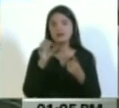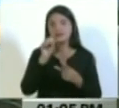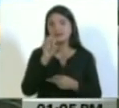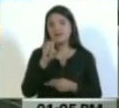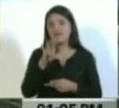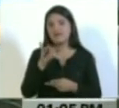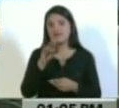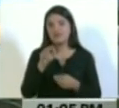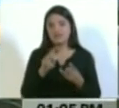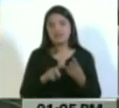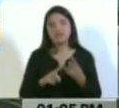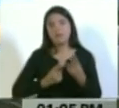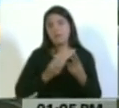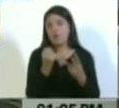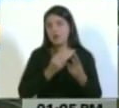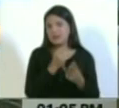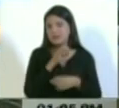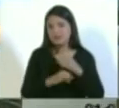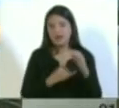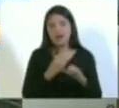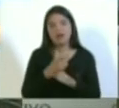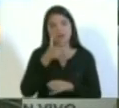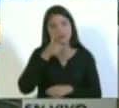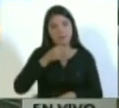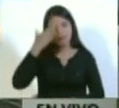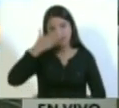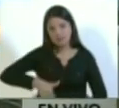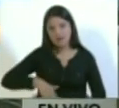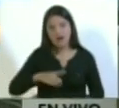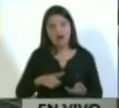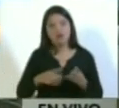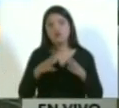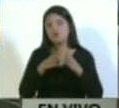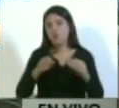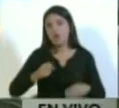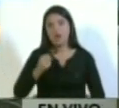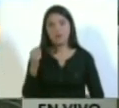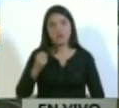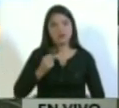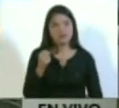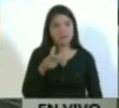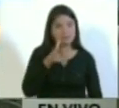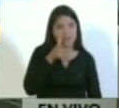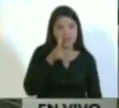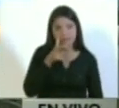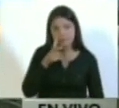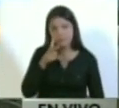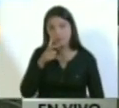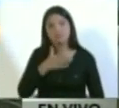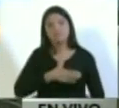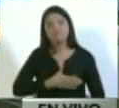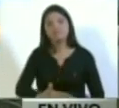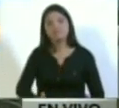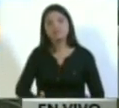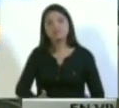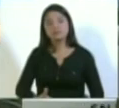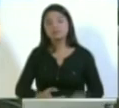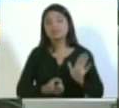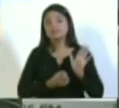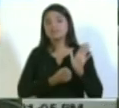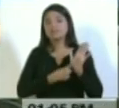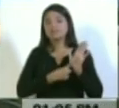DIN, Interpol, contra inteligencia militar, todas las policías, porque estamos dispuestos a cumplir